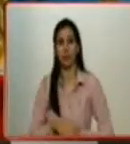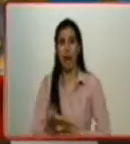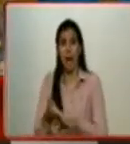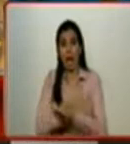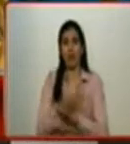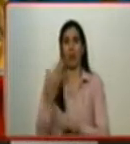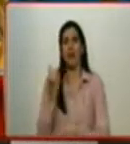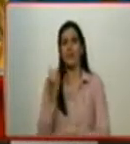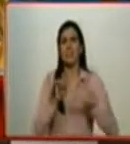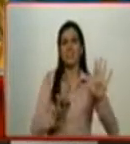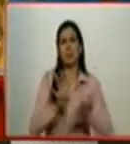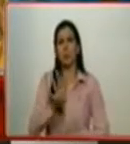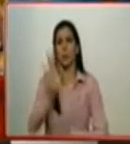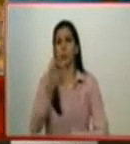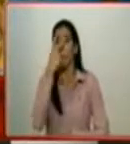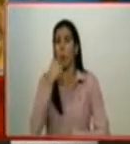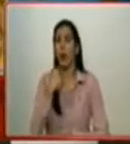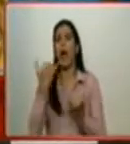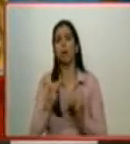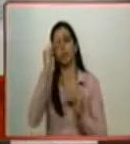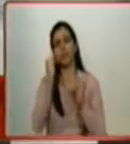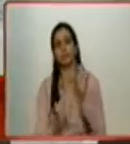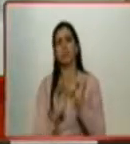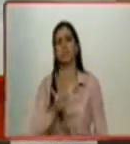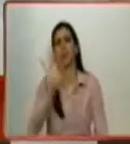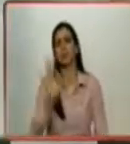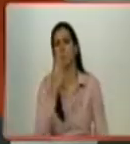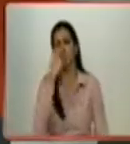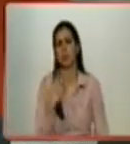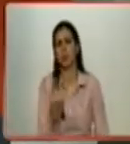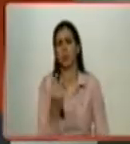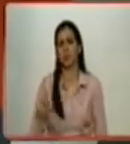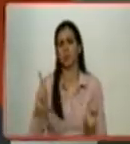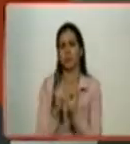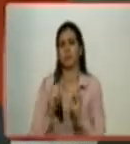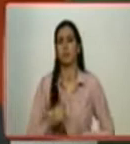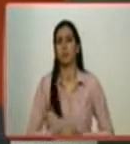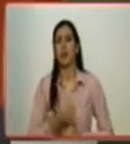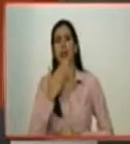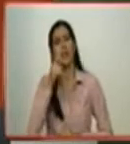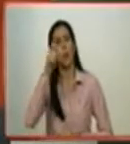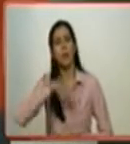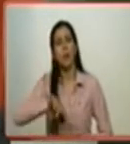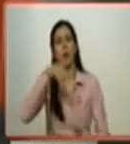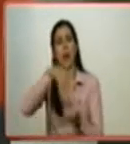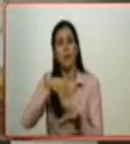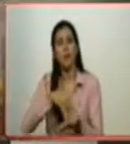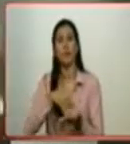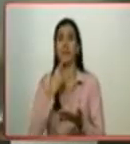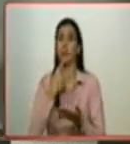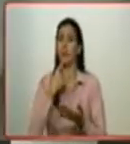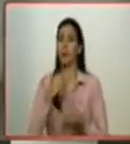un 64% de pobreza crítica, que ahora está un 5%. Dio las gracias al pueblo de Carabobo y recalcó que